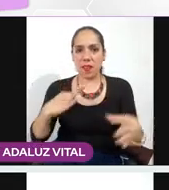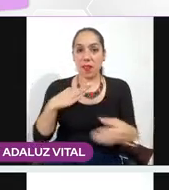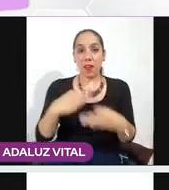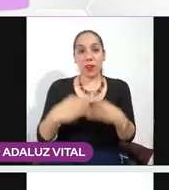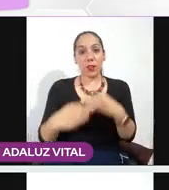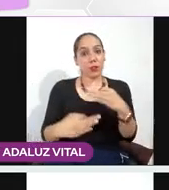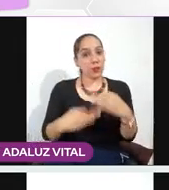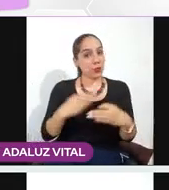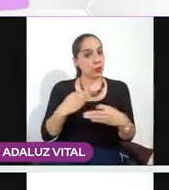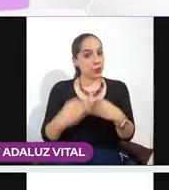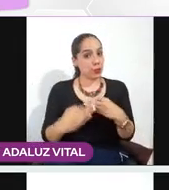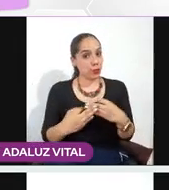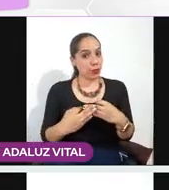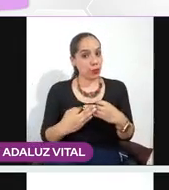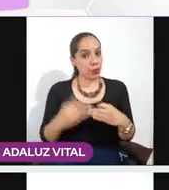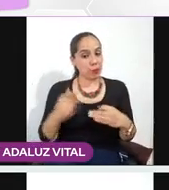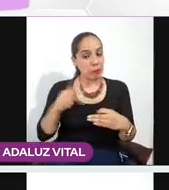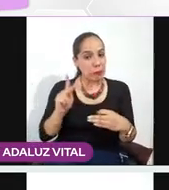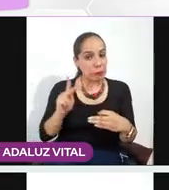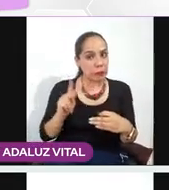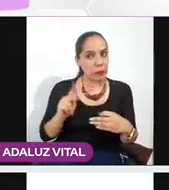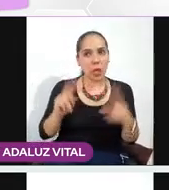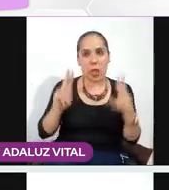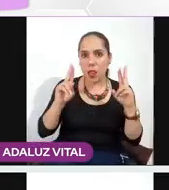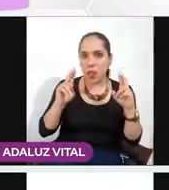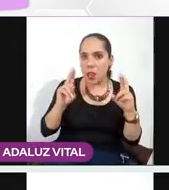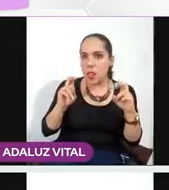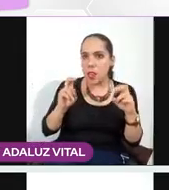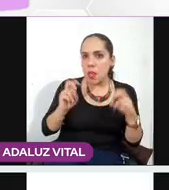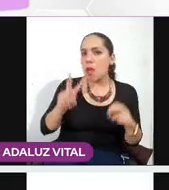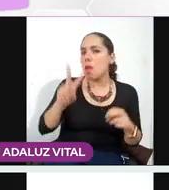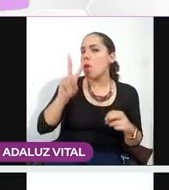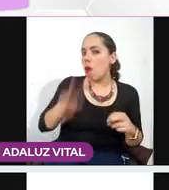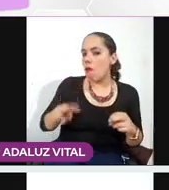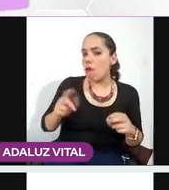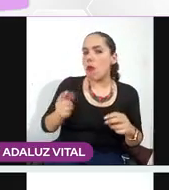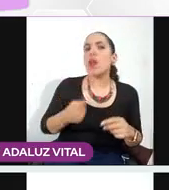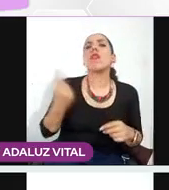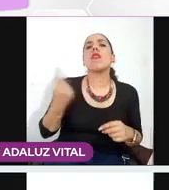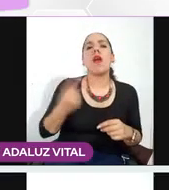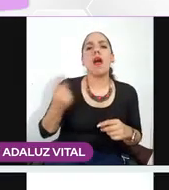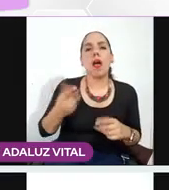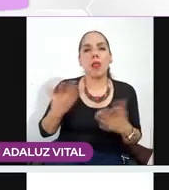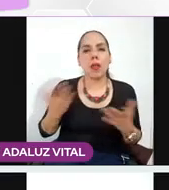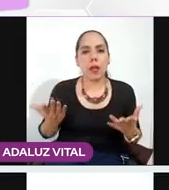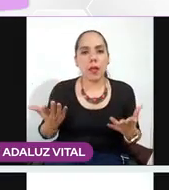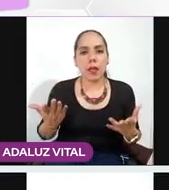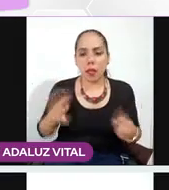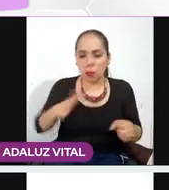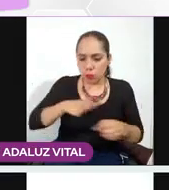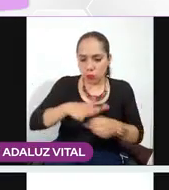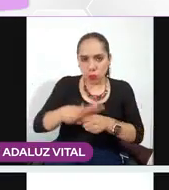realidades. Existe, dentro de su experiencia o de la experiencia que ustedes tienen,